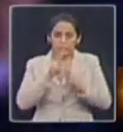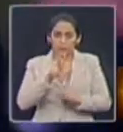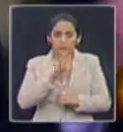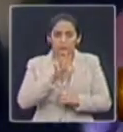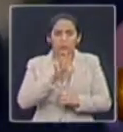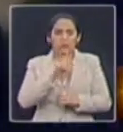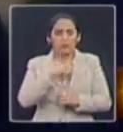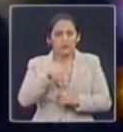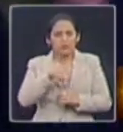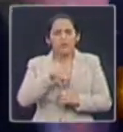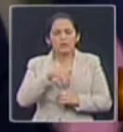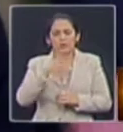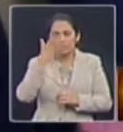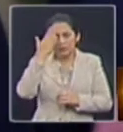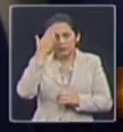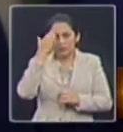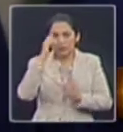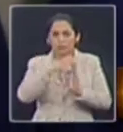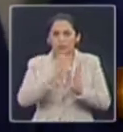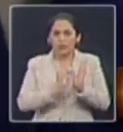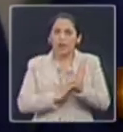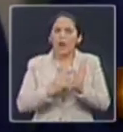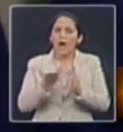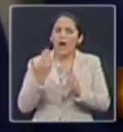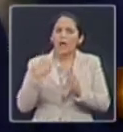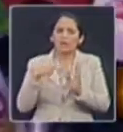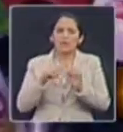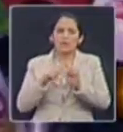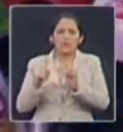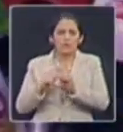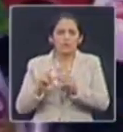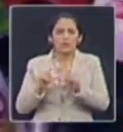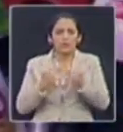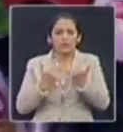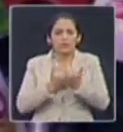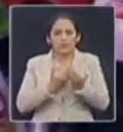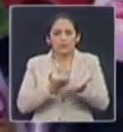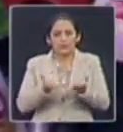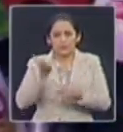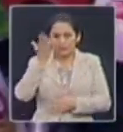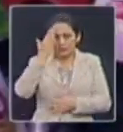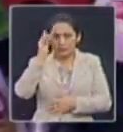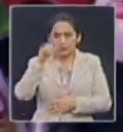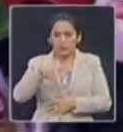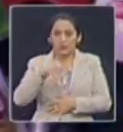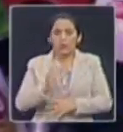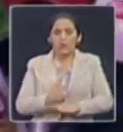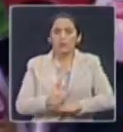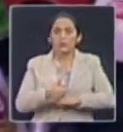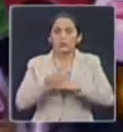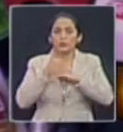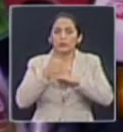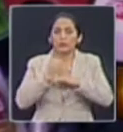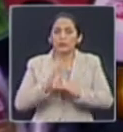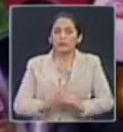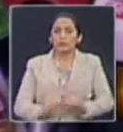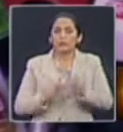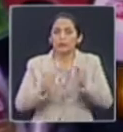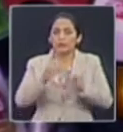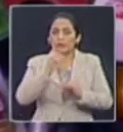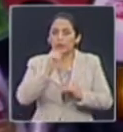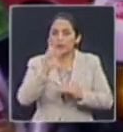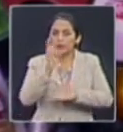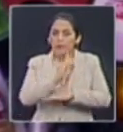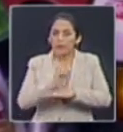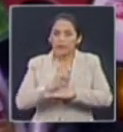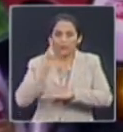cierto, validado en las diferentes convenciones en las cuales hemos tenido. El máximo organismo de un partido, de un movimiento, es la Dirección Nacional cuando